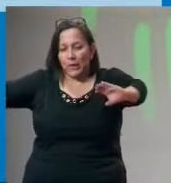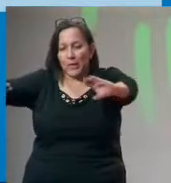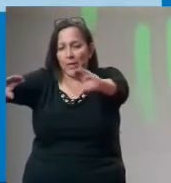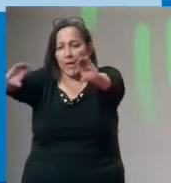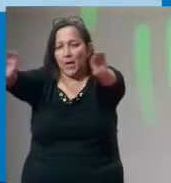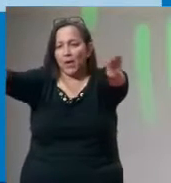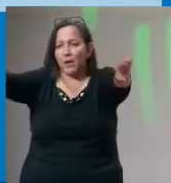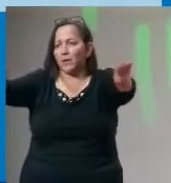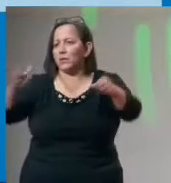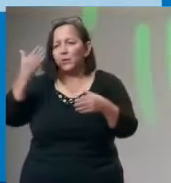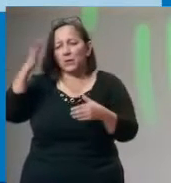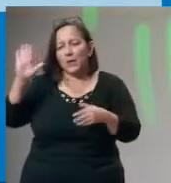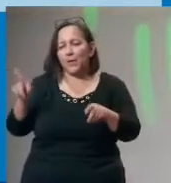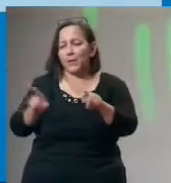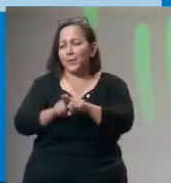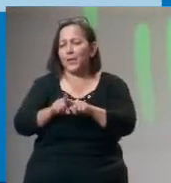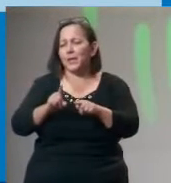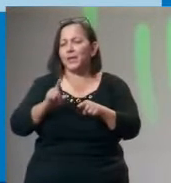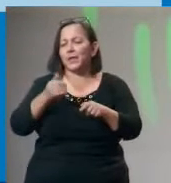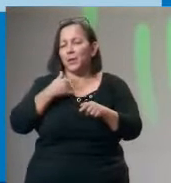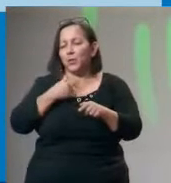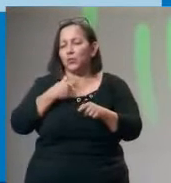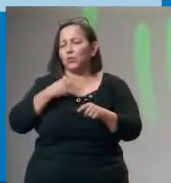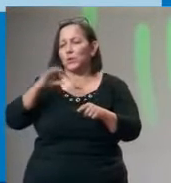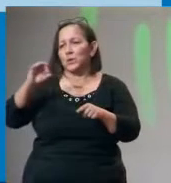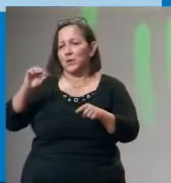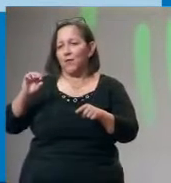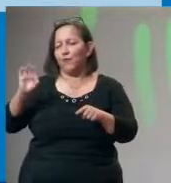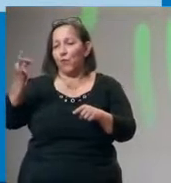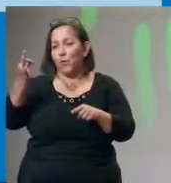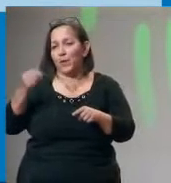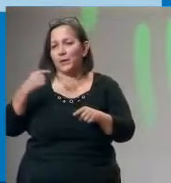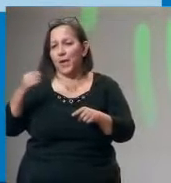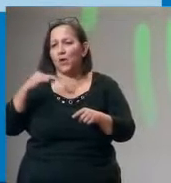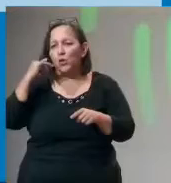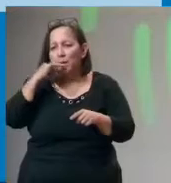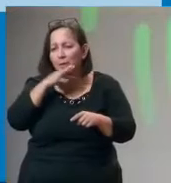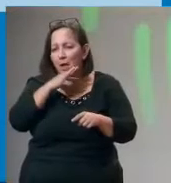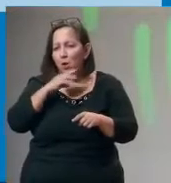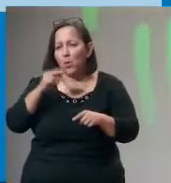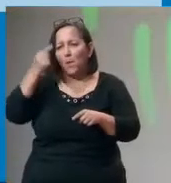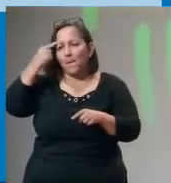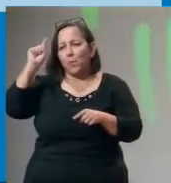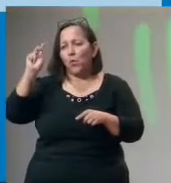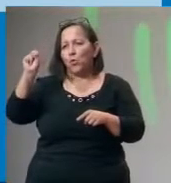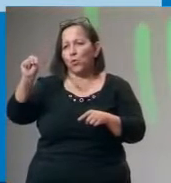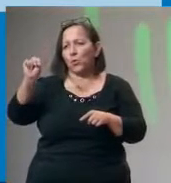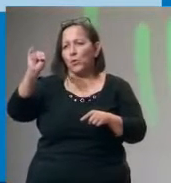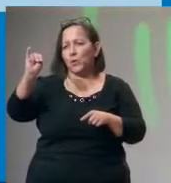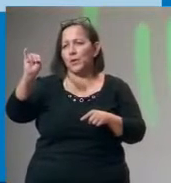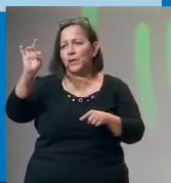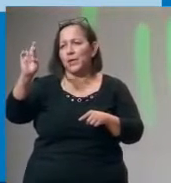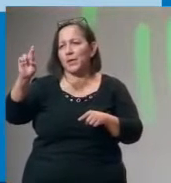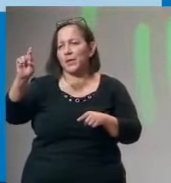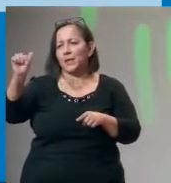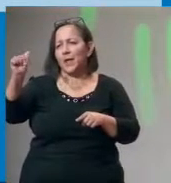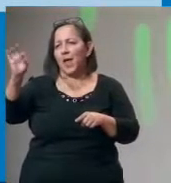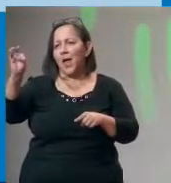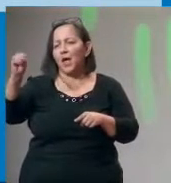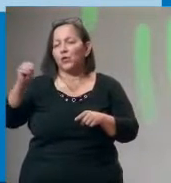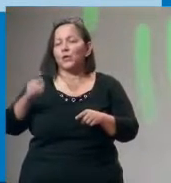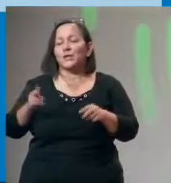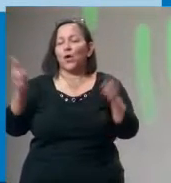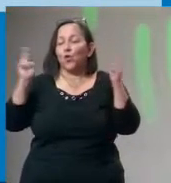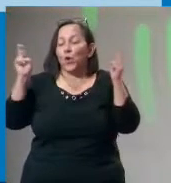Tenemos un sistema que está siendo alterado por nitratos, el cual está necesitando urgentemente de un